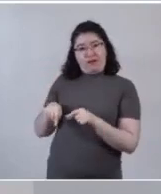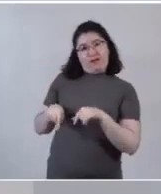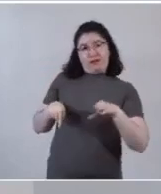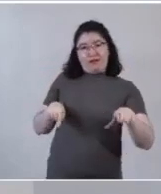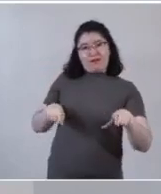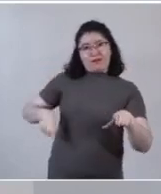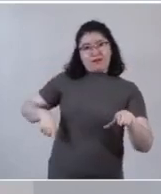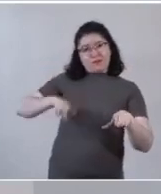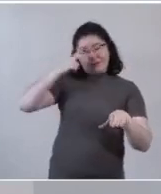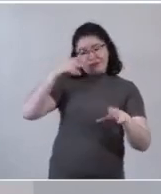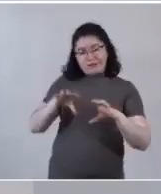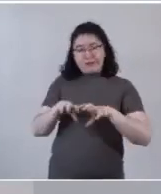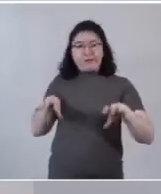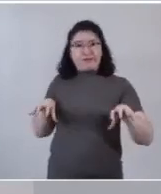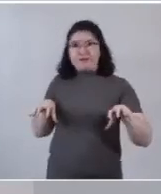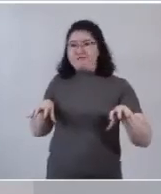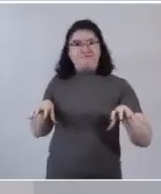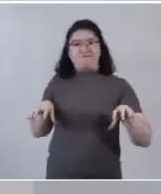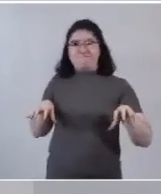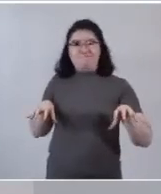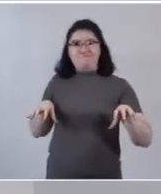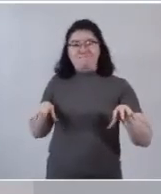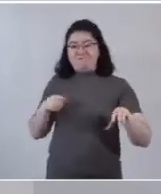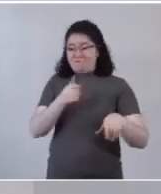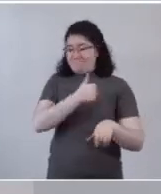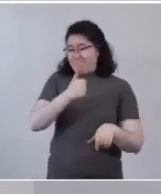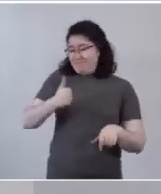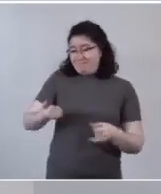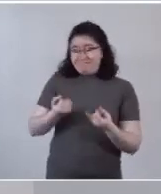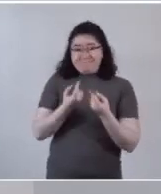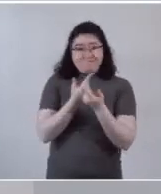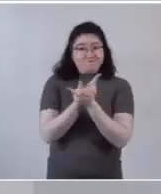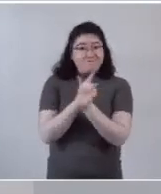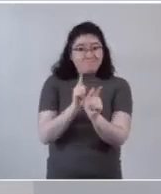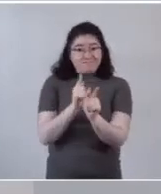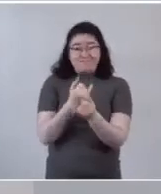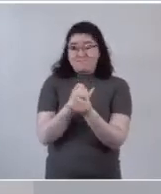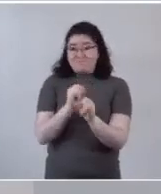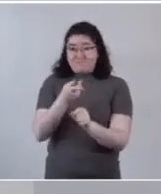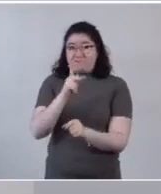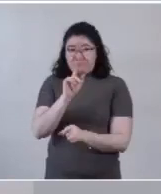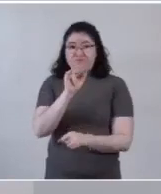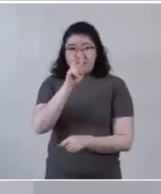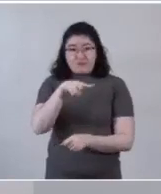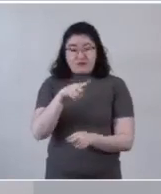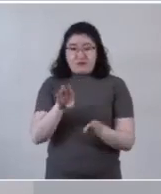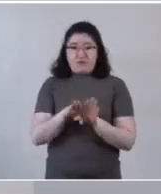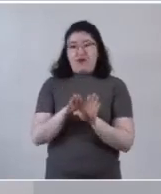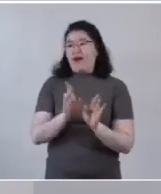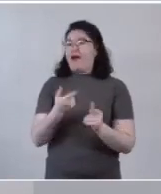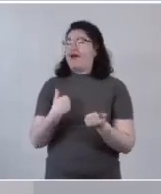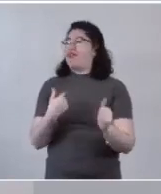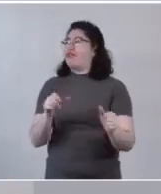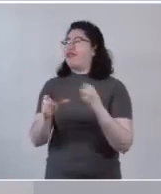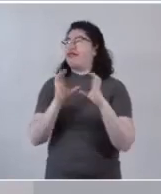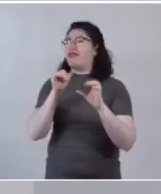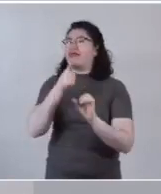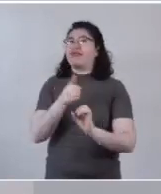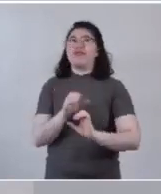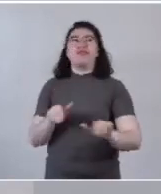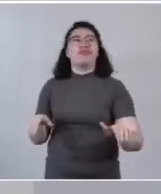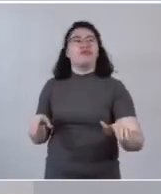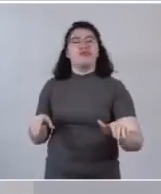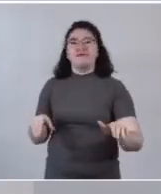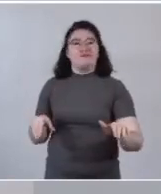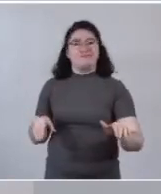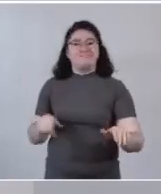el Gobierno de México, todos, cada uno con su autonomía, pero apostando a que estamos en descoordinación, pues se va a equivocar